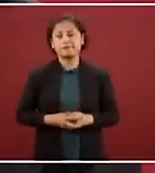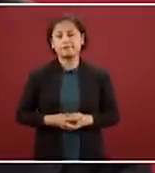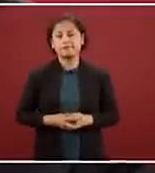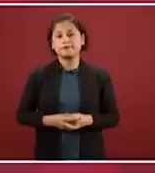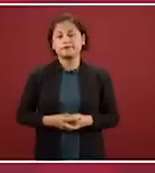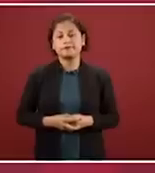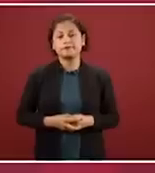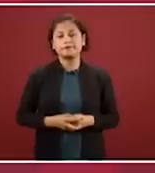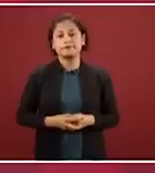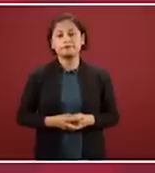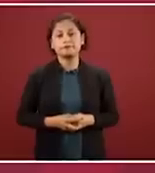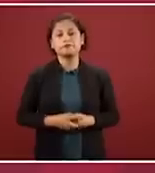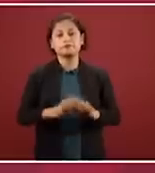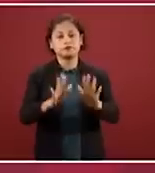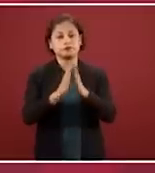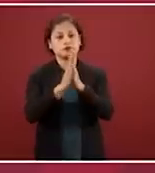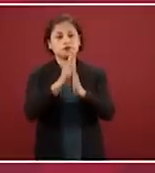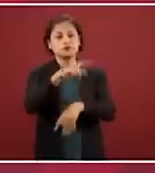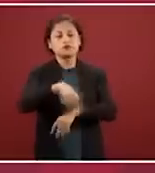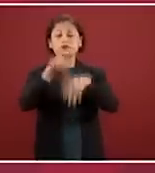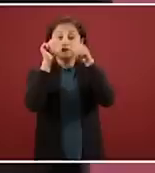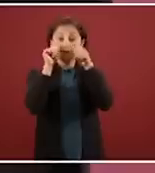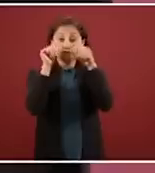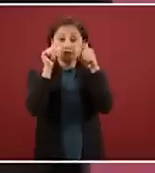Hay que estar pendientes de eso.